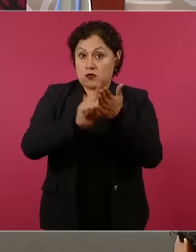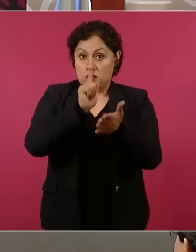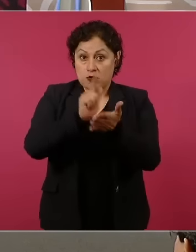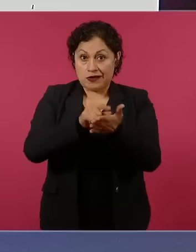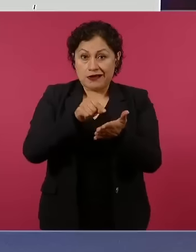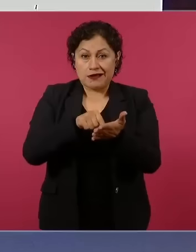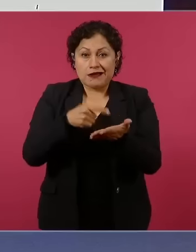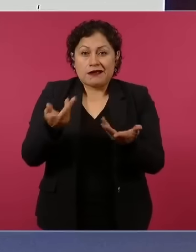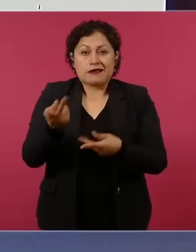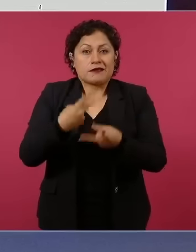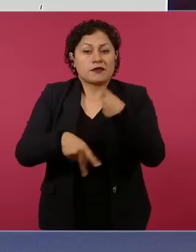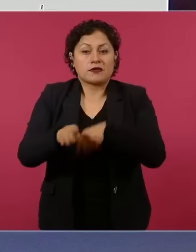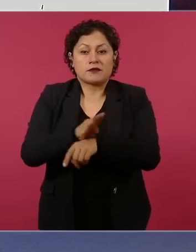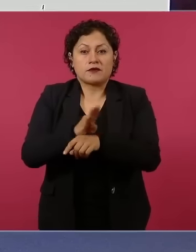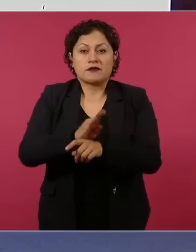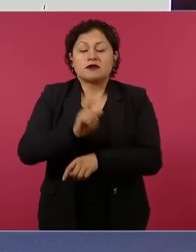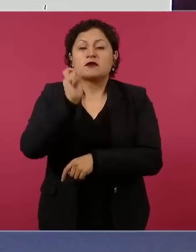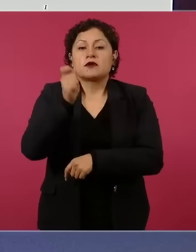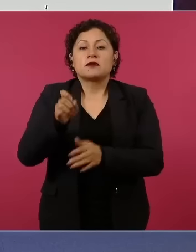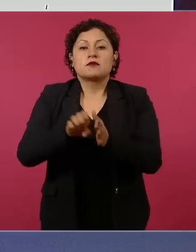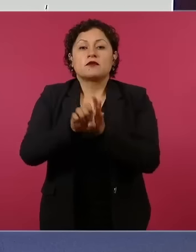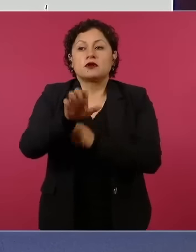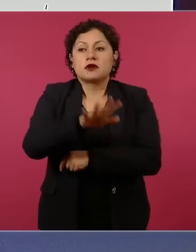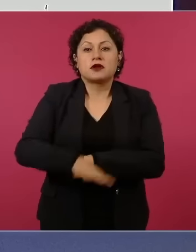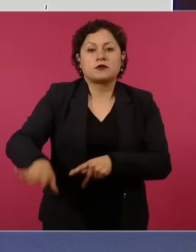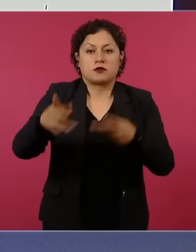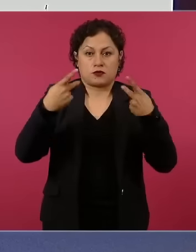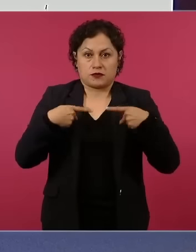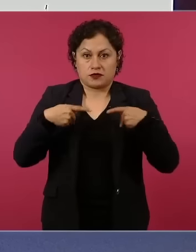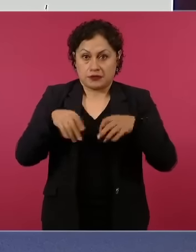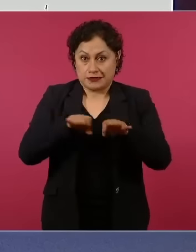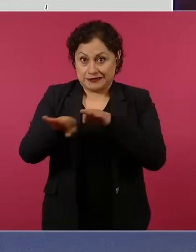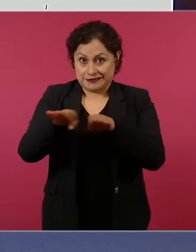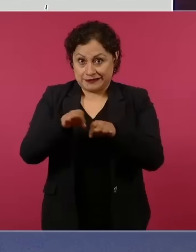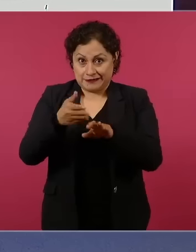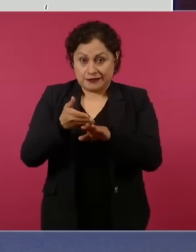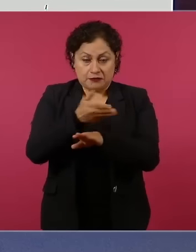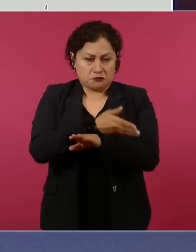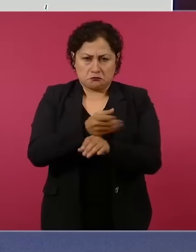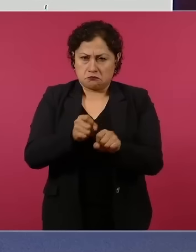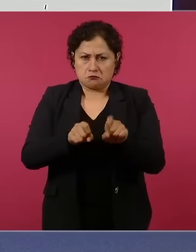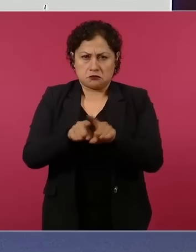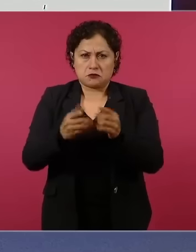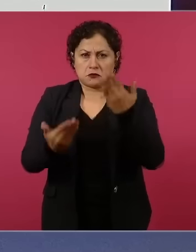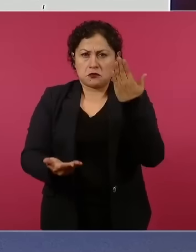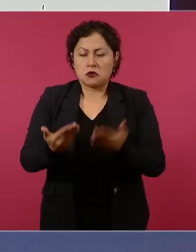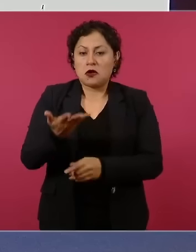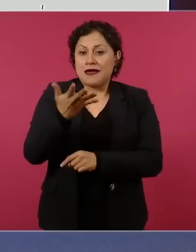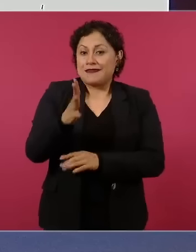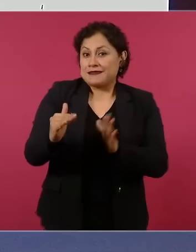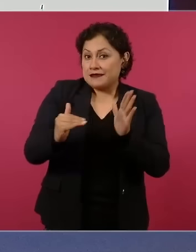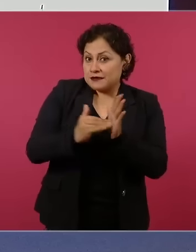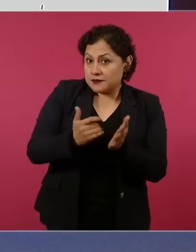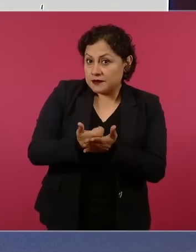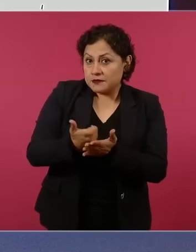una trabajadora, un trabajador que ganaba 10,000 pesos y que antes de la reforma